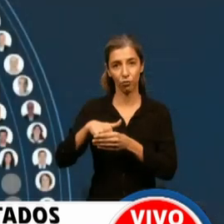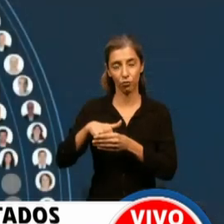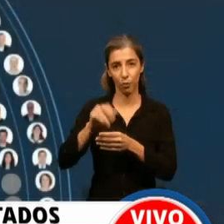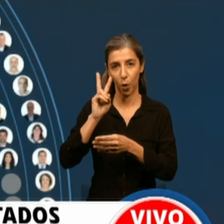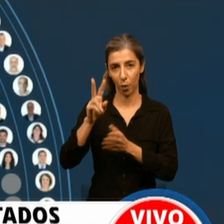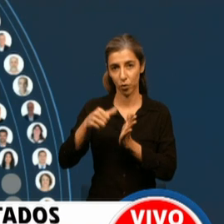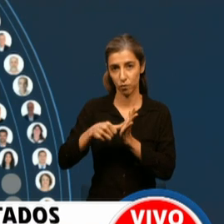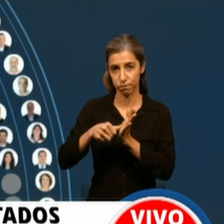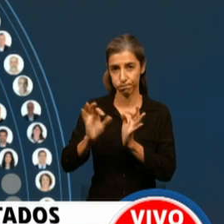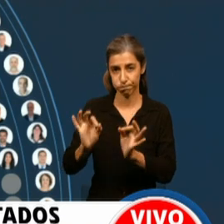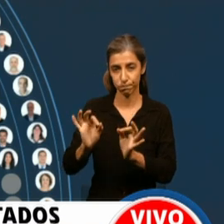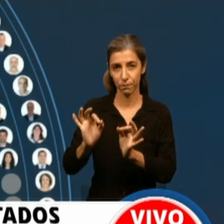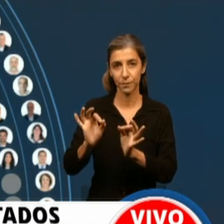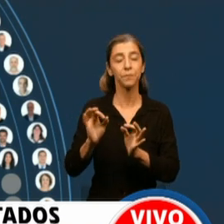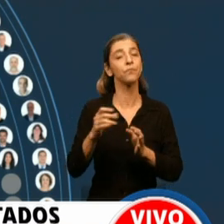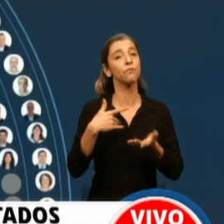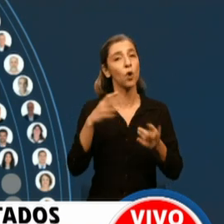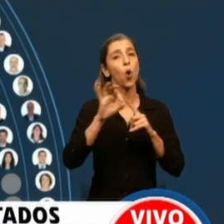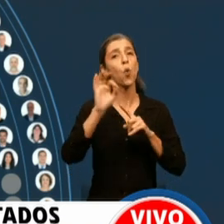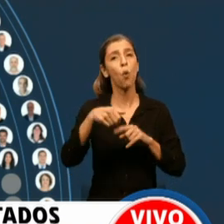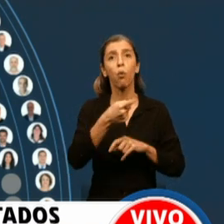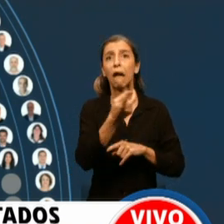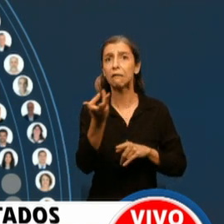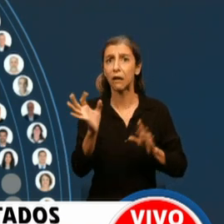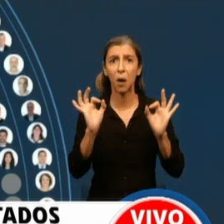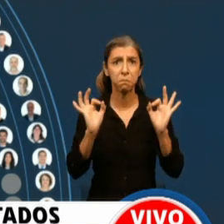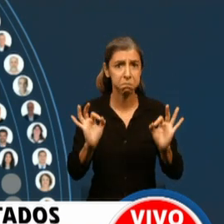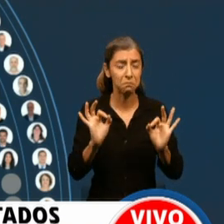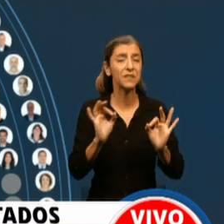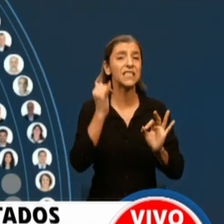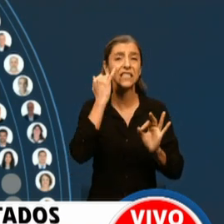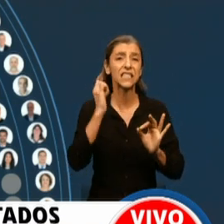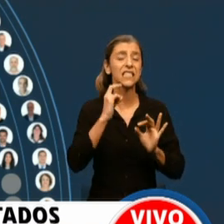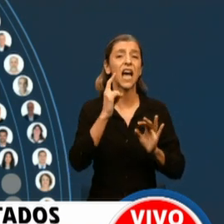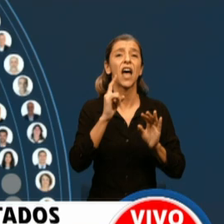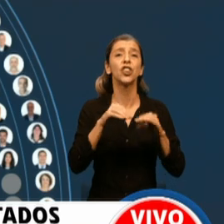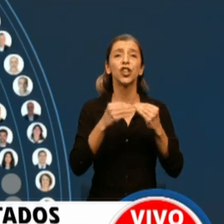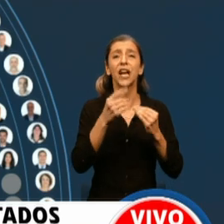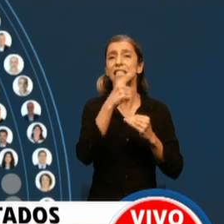exactamente hay quórum y hay 136 votos afirmativos